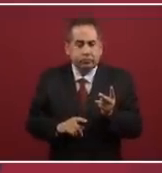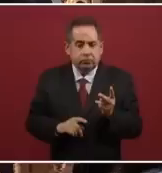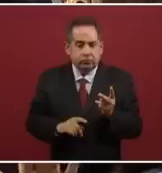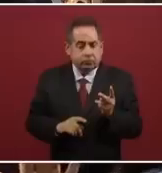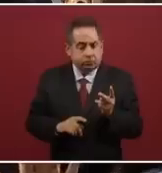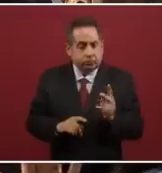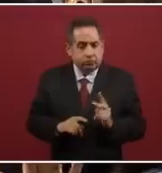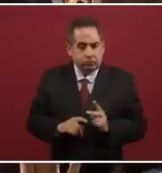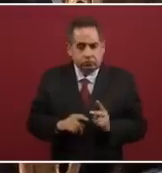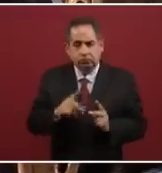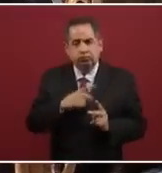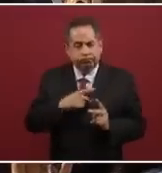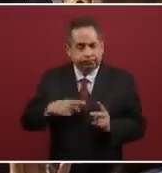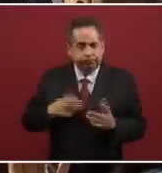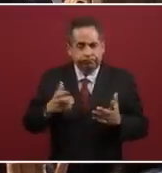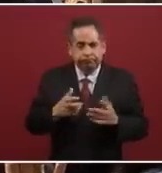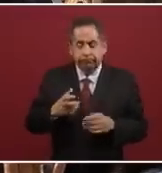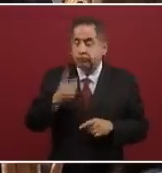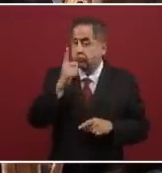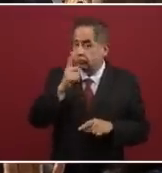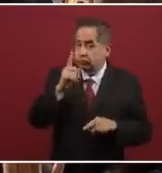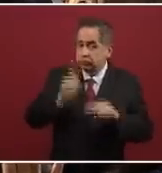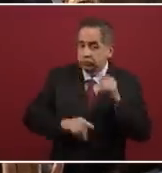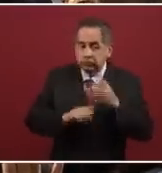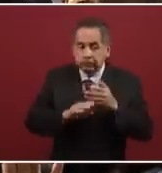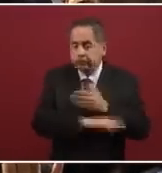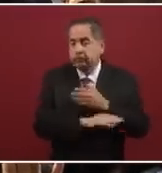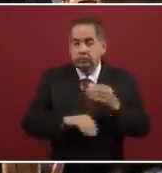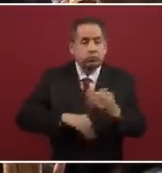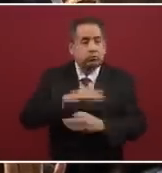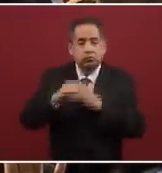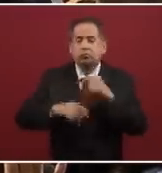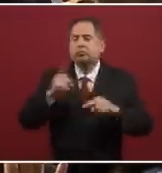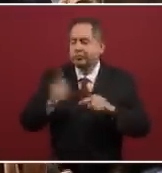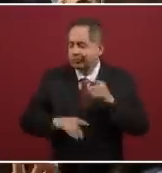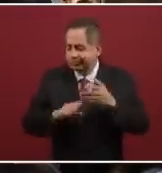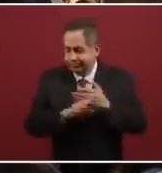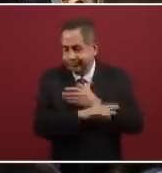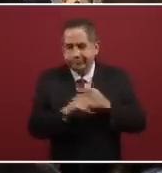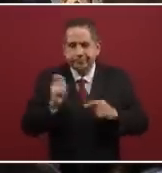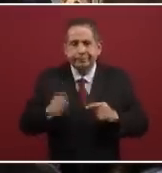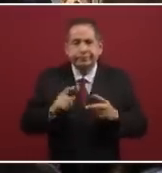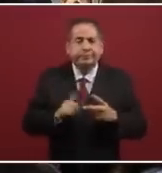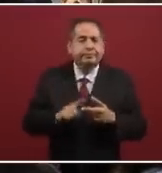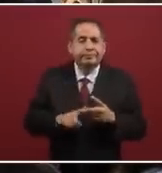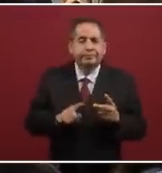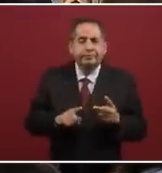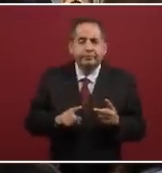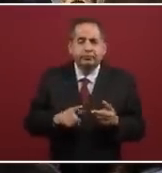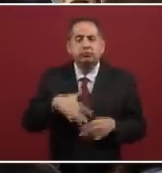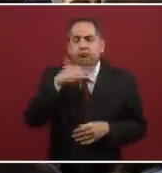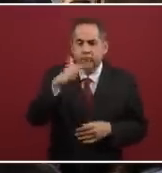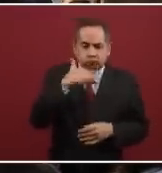lo que debemos de evitar todos es la